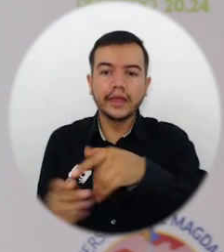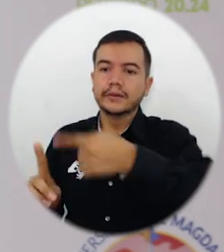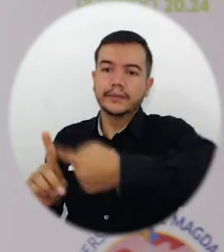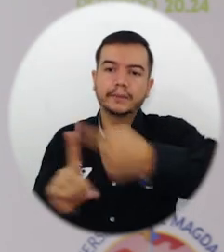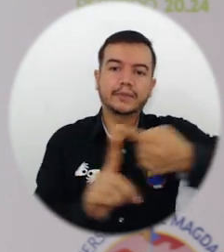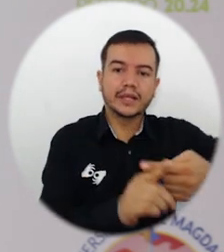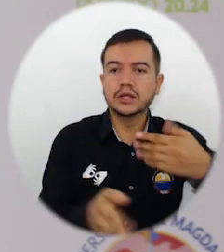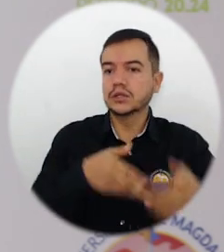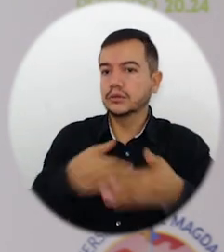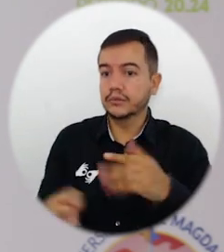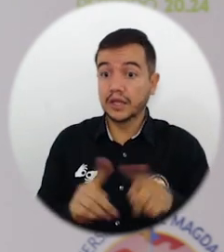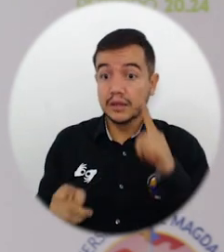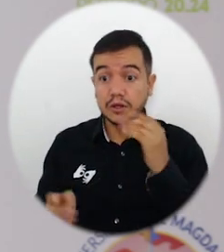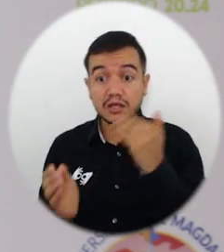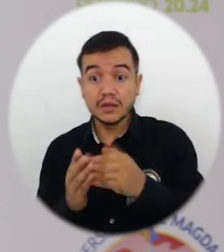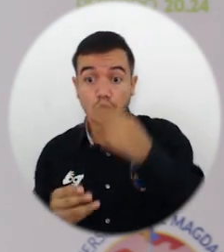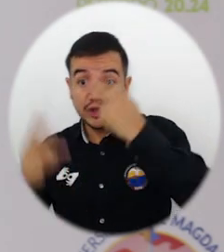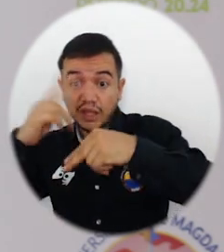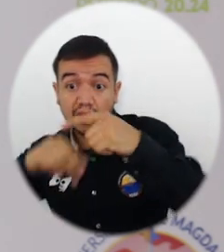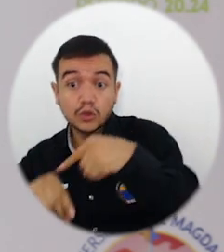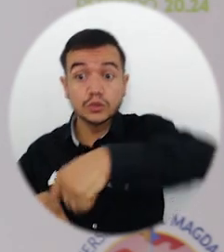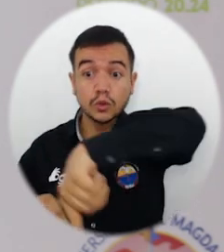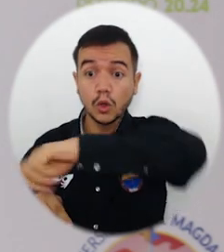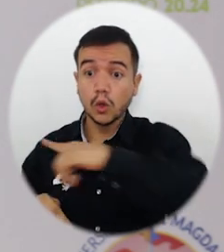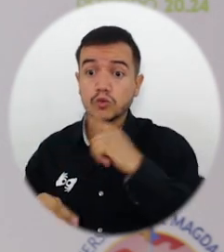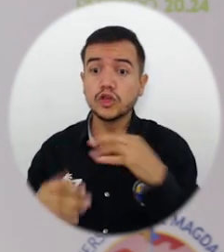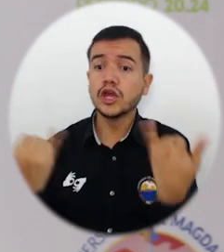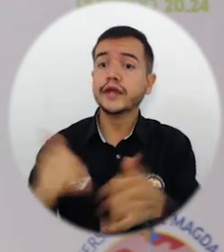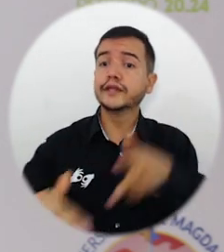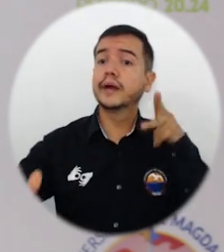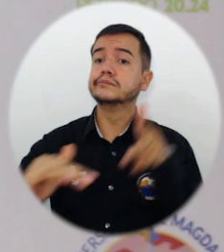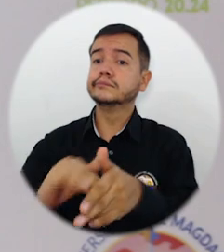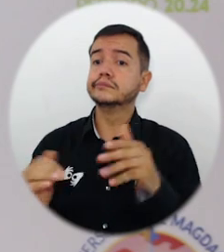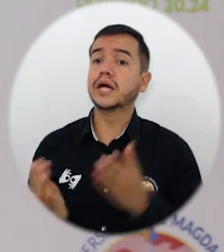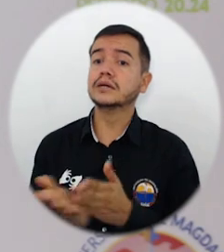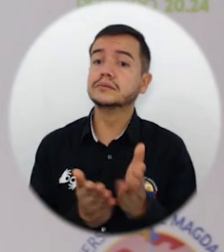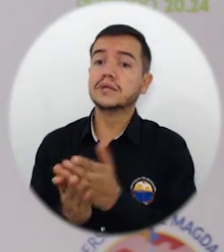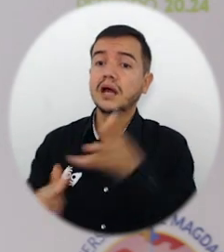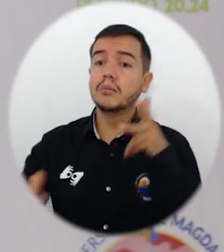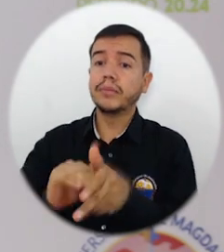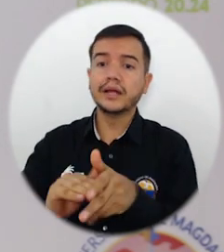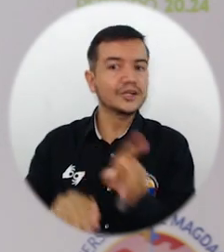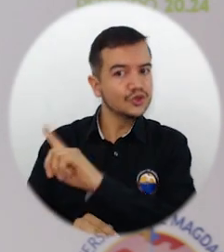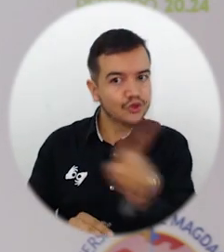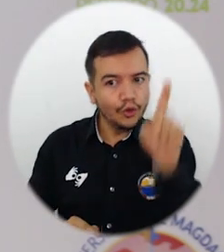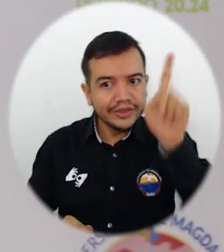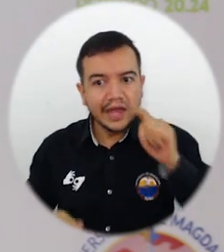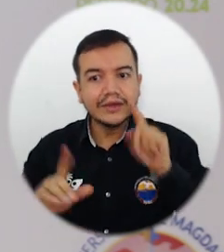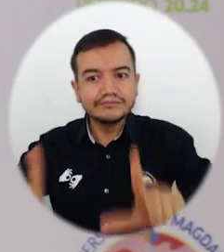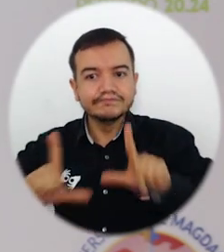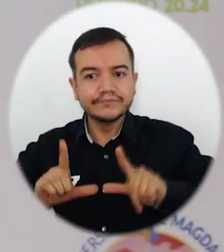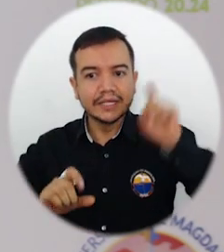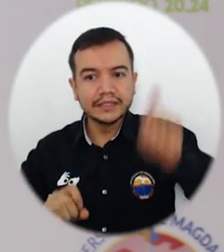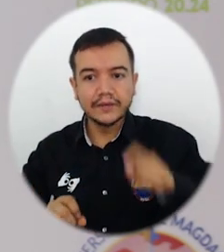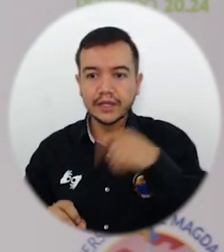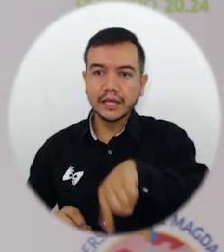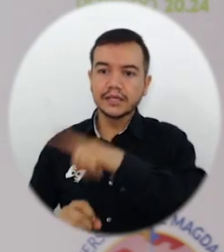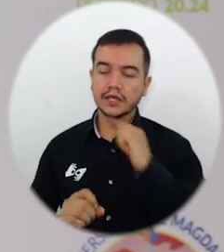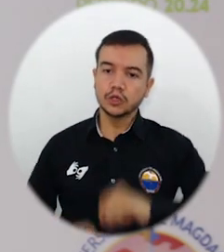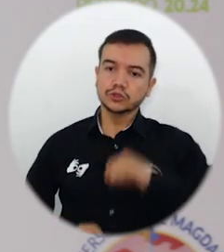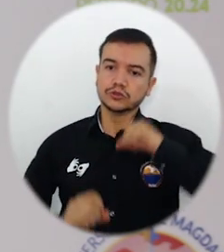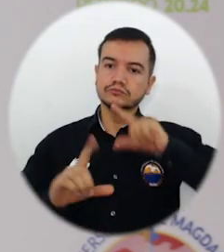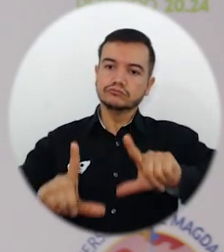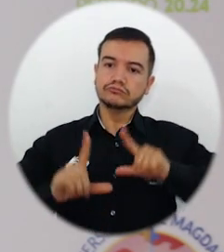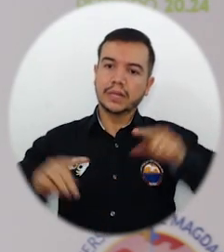no tener recursos. Necesitamos que salgan de la universidad, pero con su diploma, con la frente en alto y con el orgullo de ser egresados de esta, nuestra universidad,